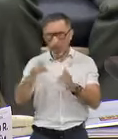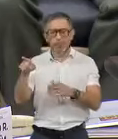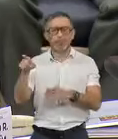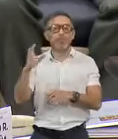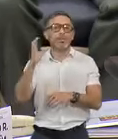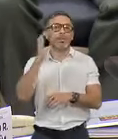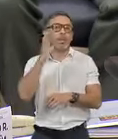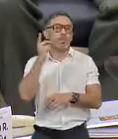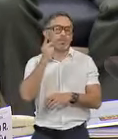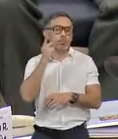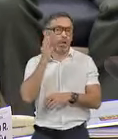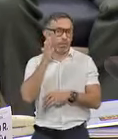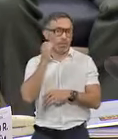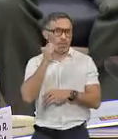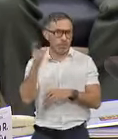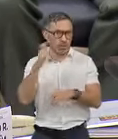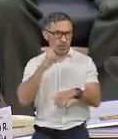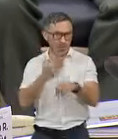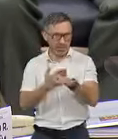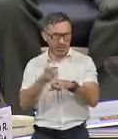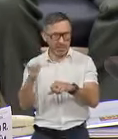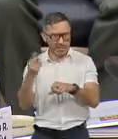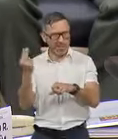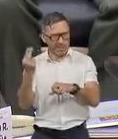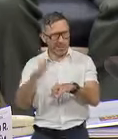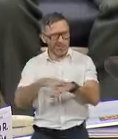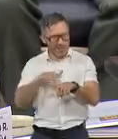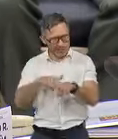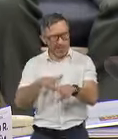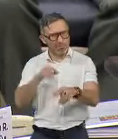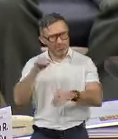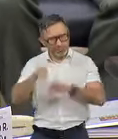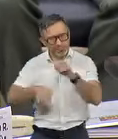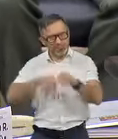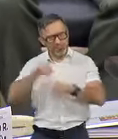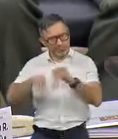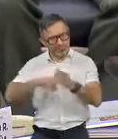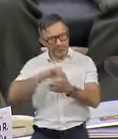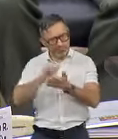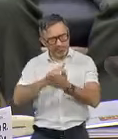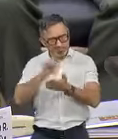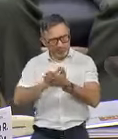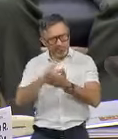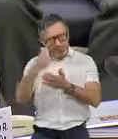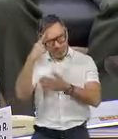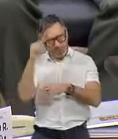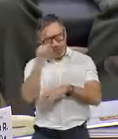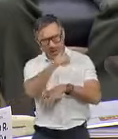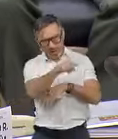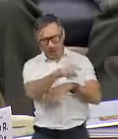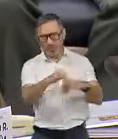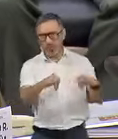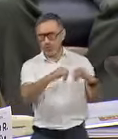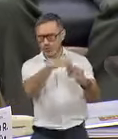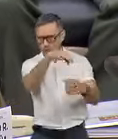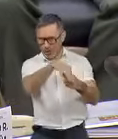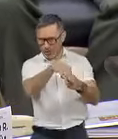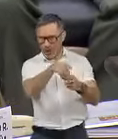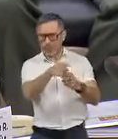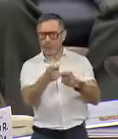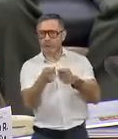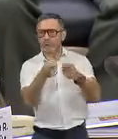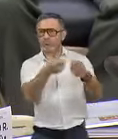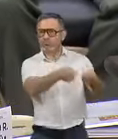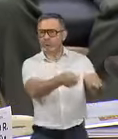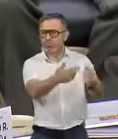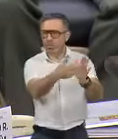corresponde, tendremos que ir avanzando para darle herramientas al órgano electoral para que pueda y tenga elementos para ir